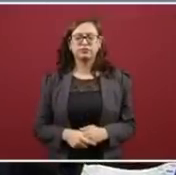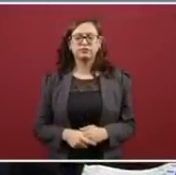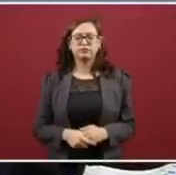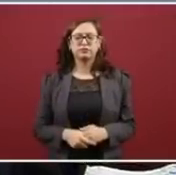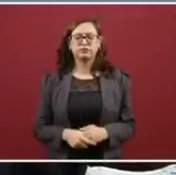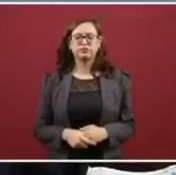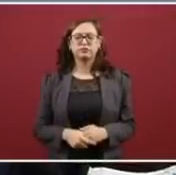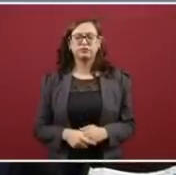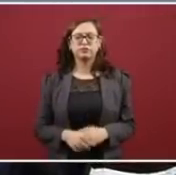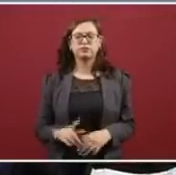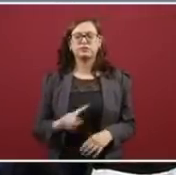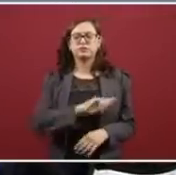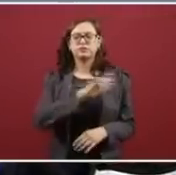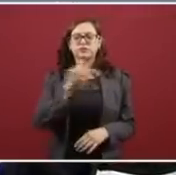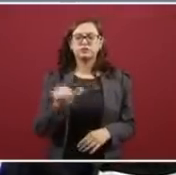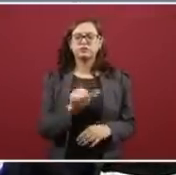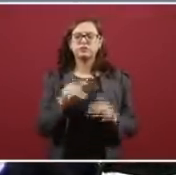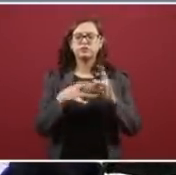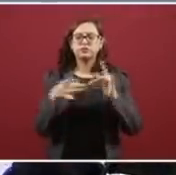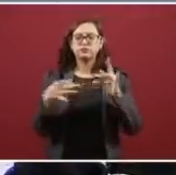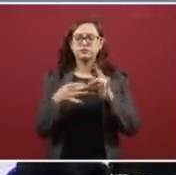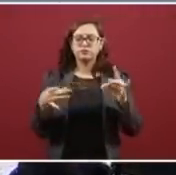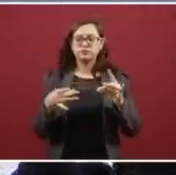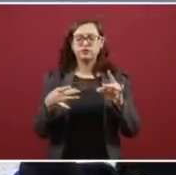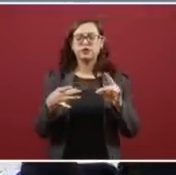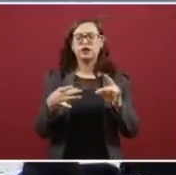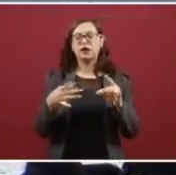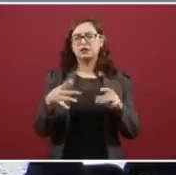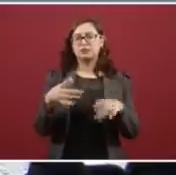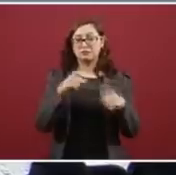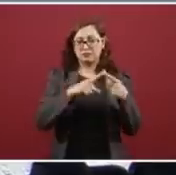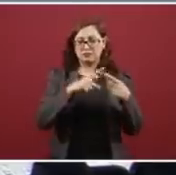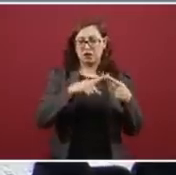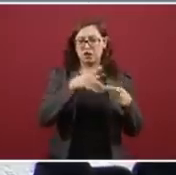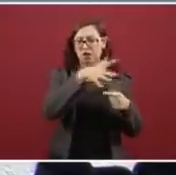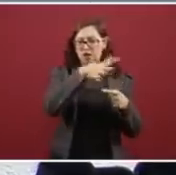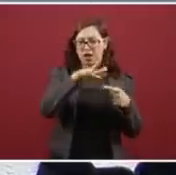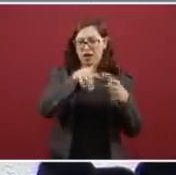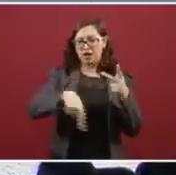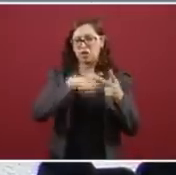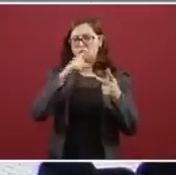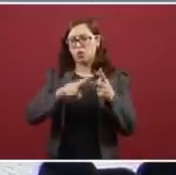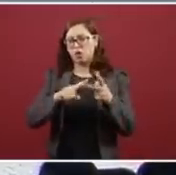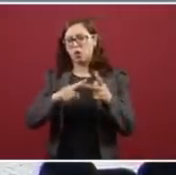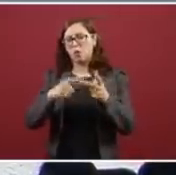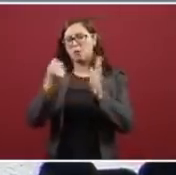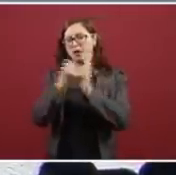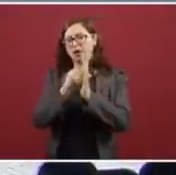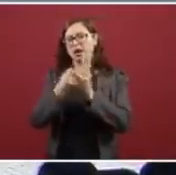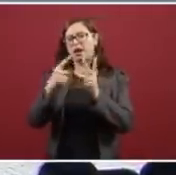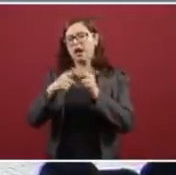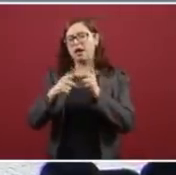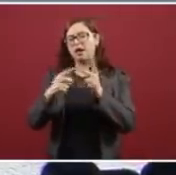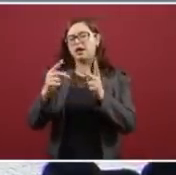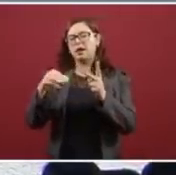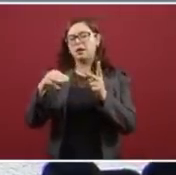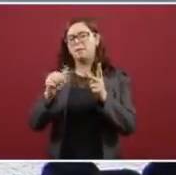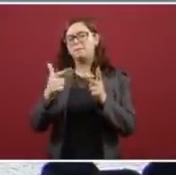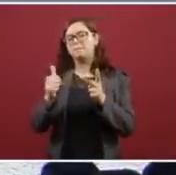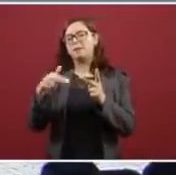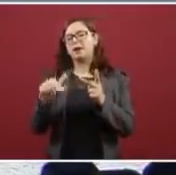y luego viene la detallada por magna premium y y dice